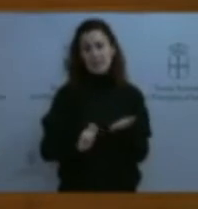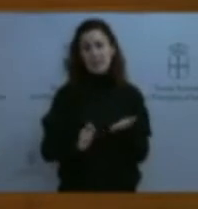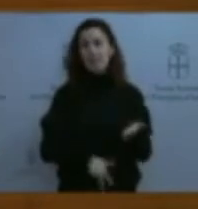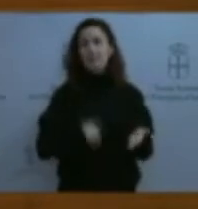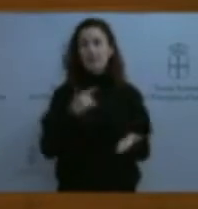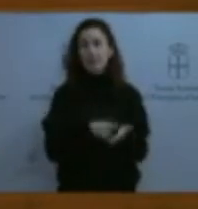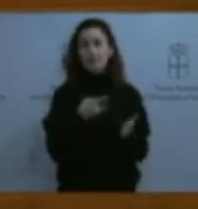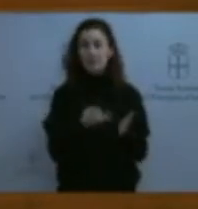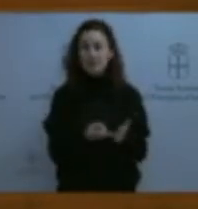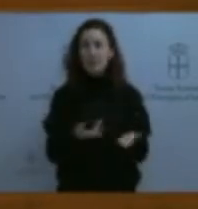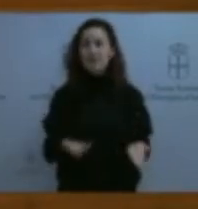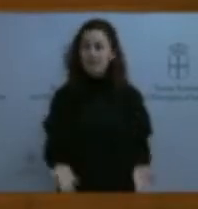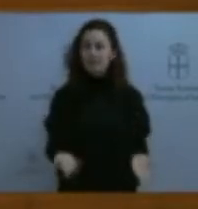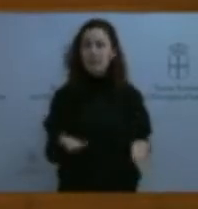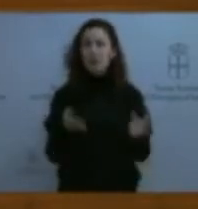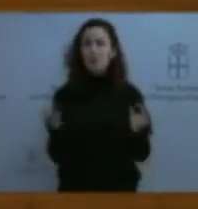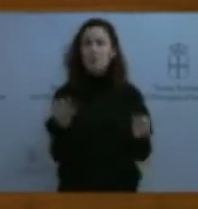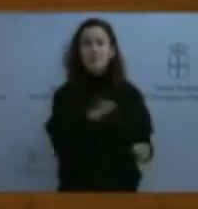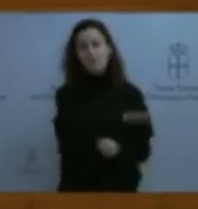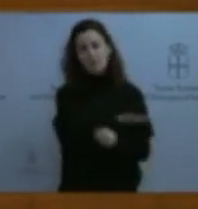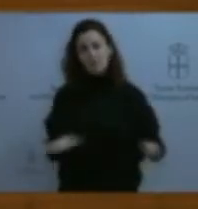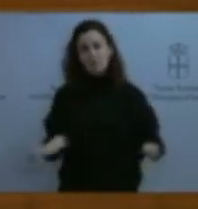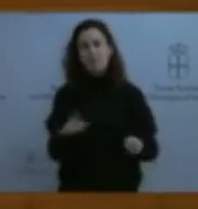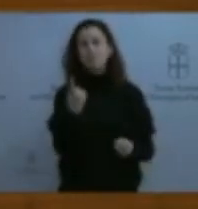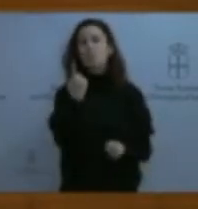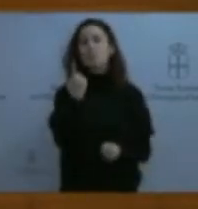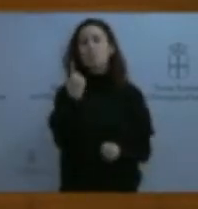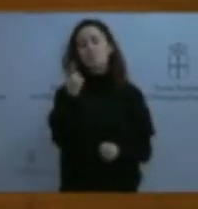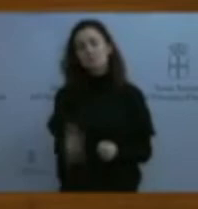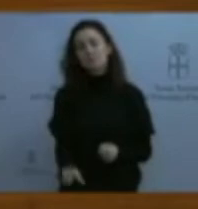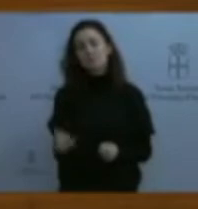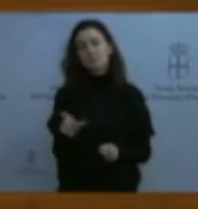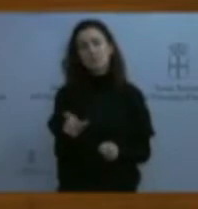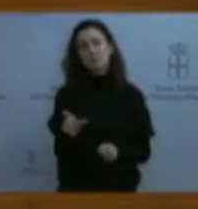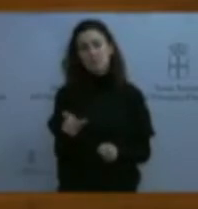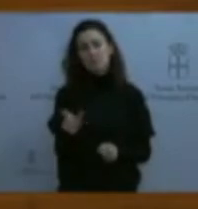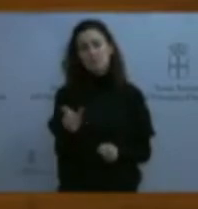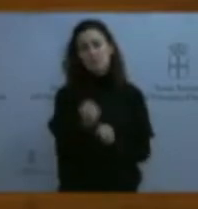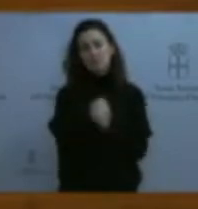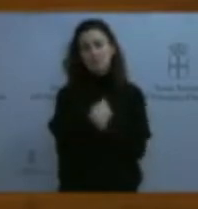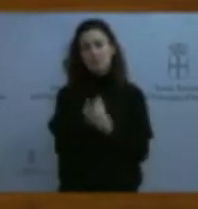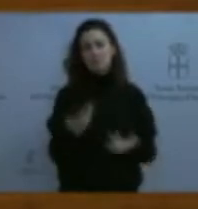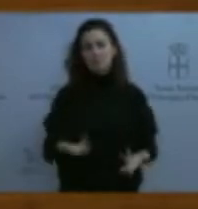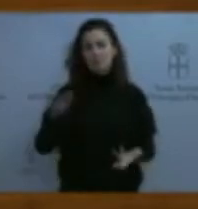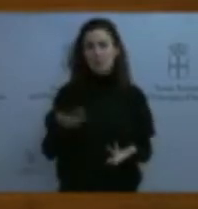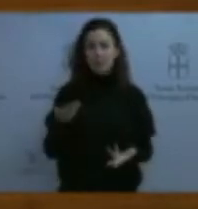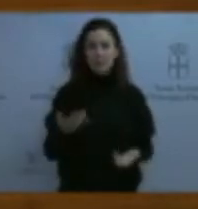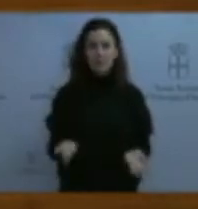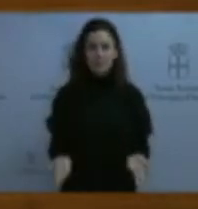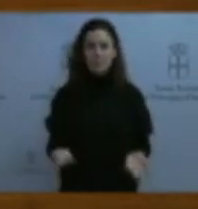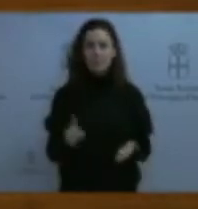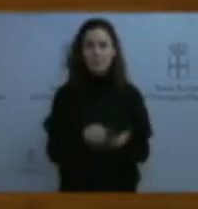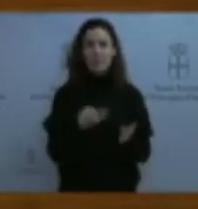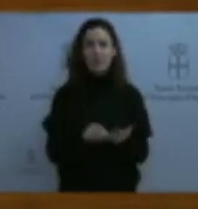Secretaría General Técnica, que también tiene por cubrir un puesto que nos parece importantísimo, que es una persona, arquitecto